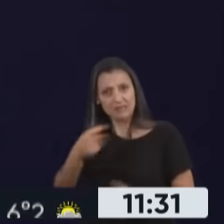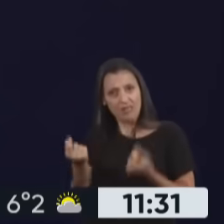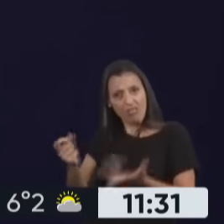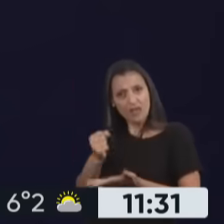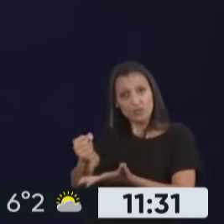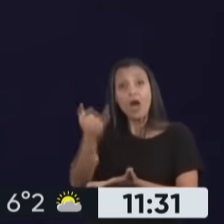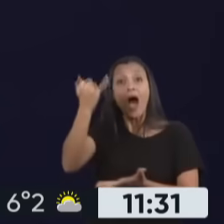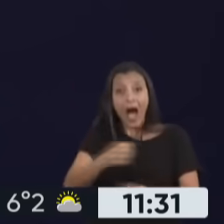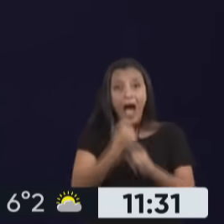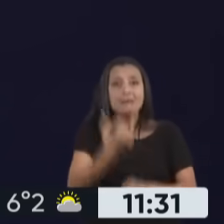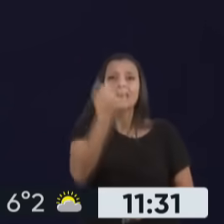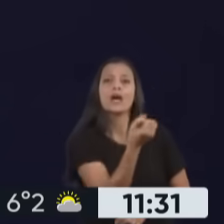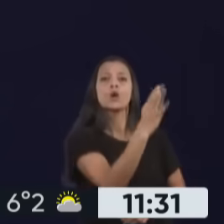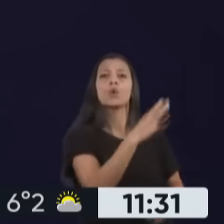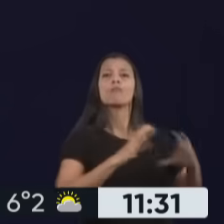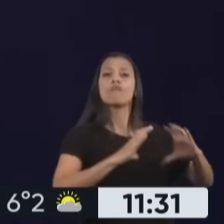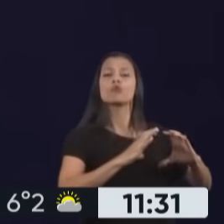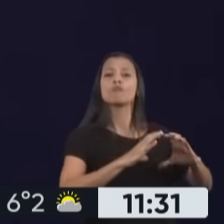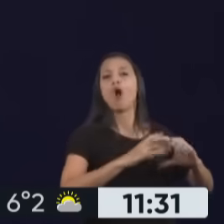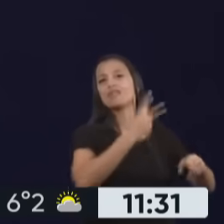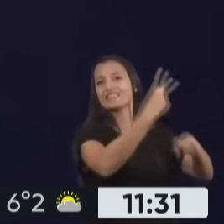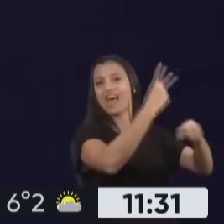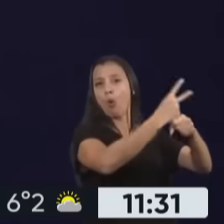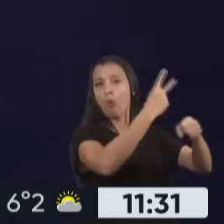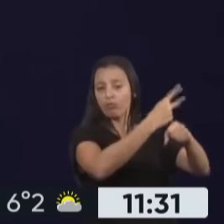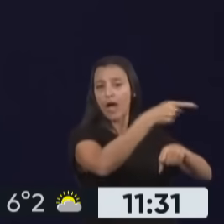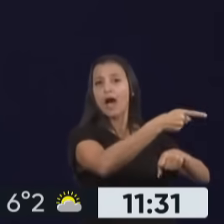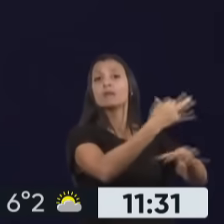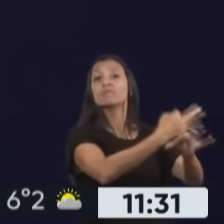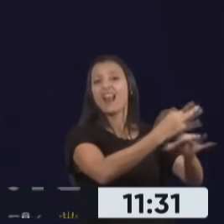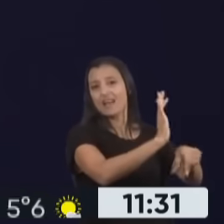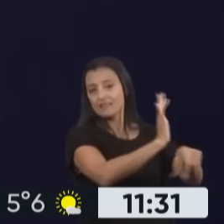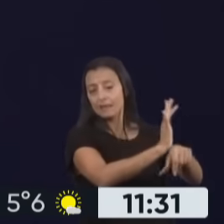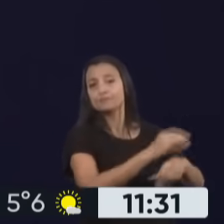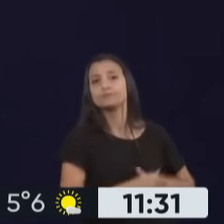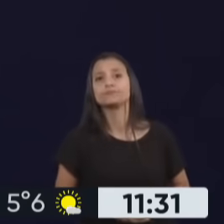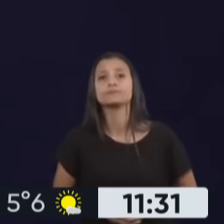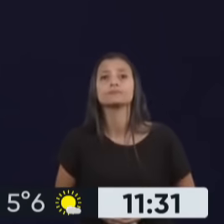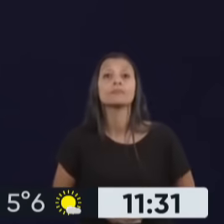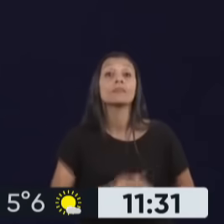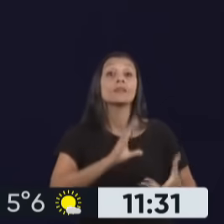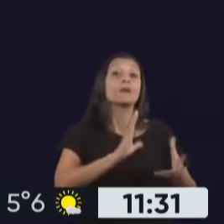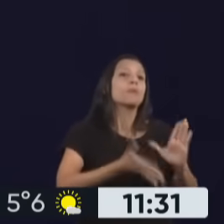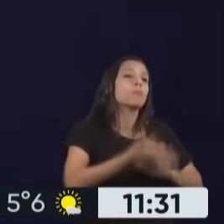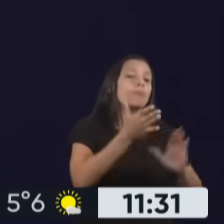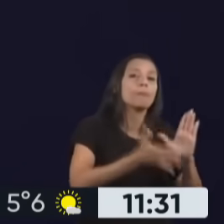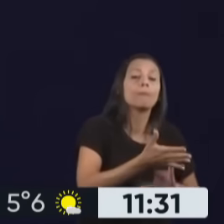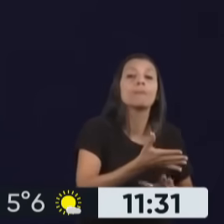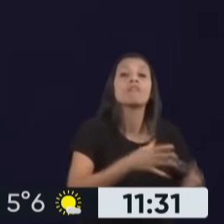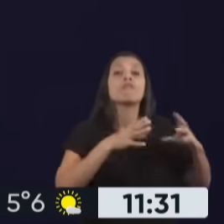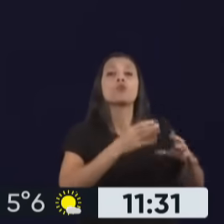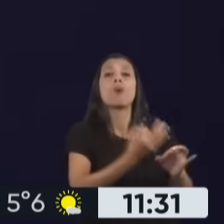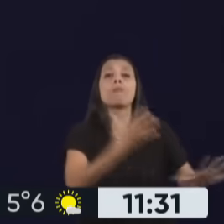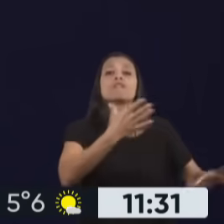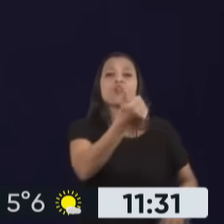club de fútbol actualmente de la segunda categoría del fútbol profesional de AFA.